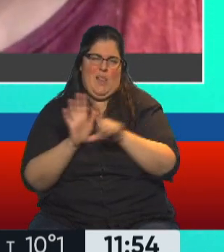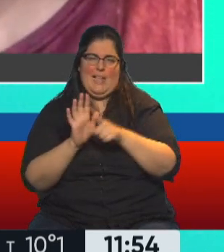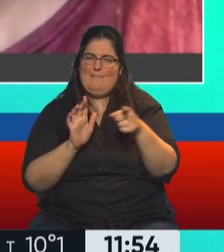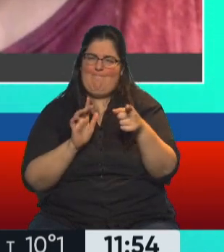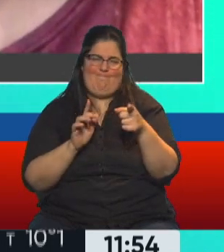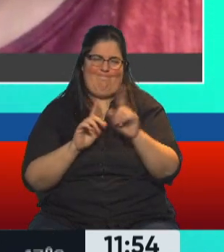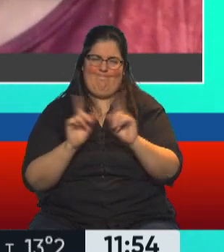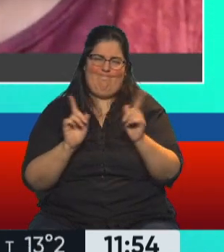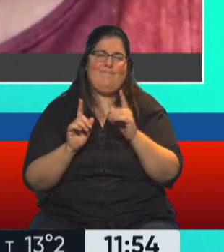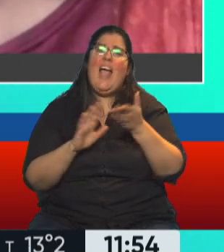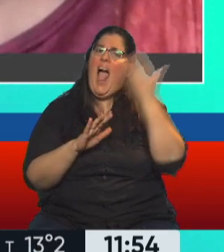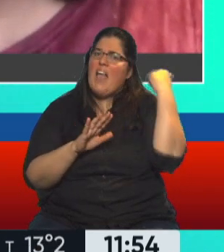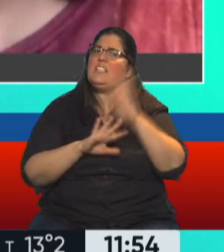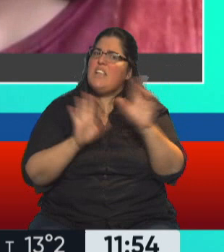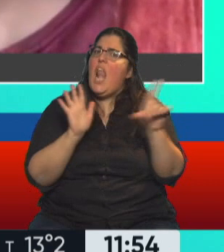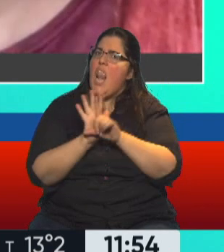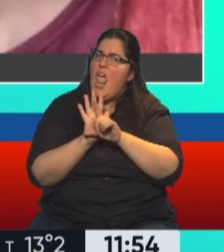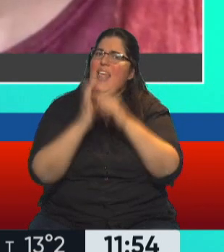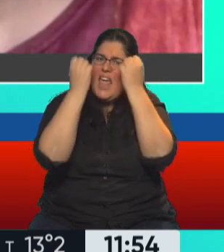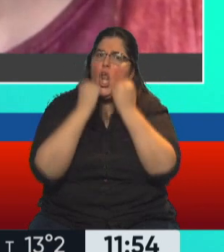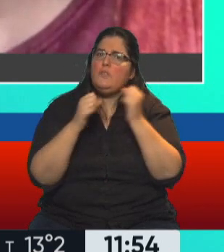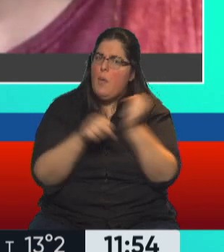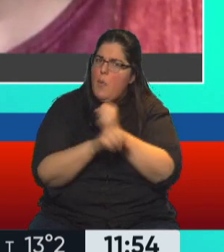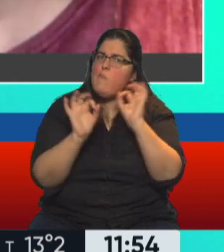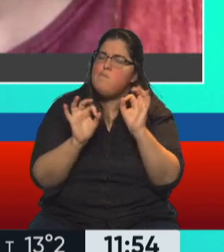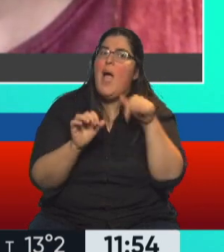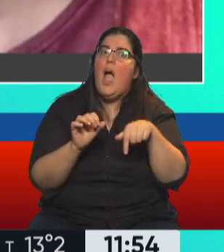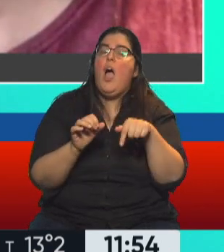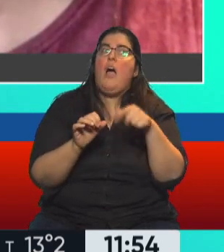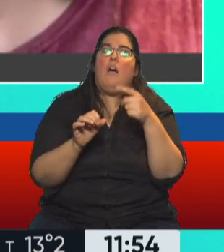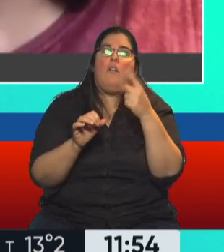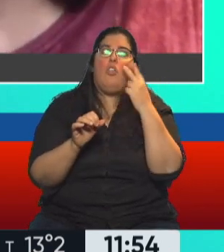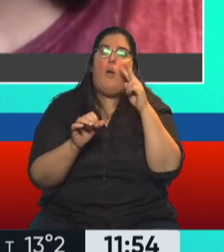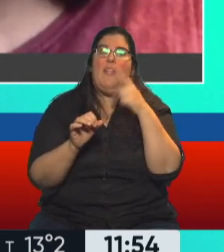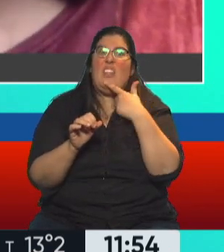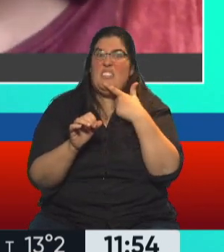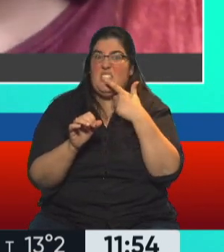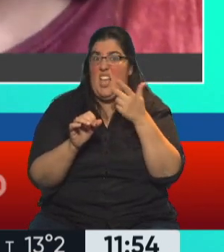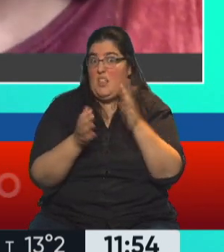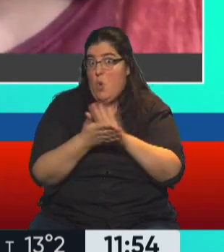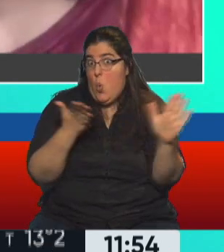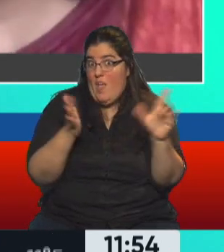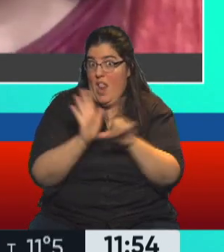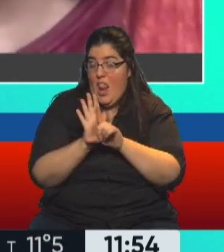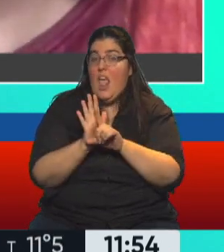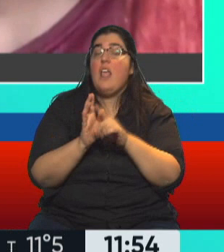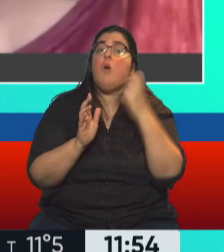había ya una ley de terrorismo y es relativamente reciente. O sea, esta ley es del 2017,